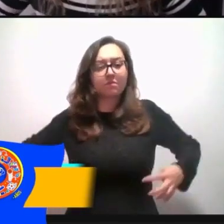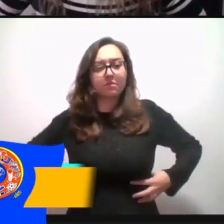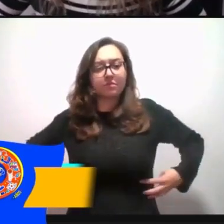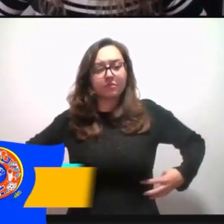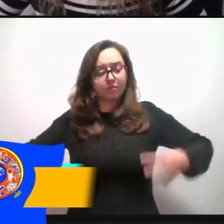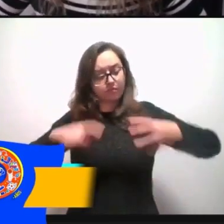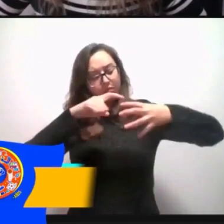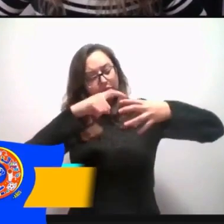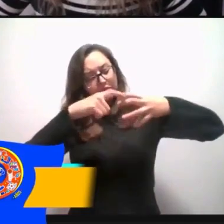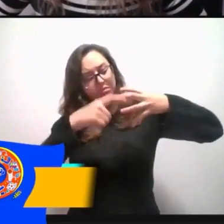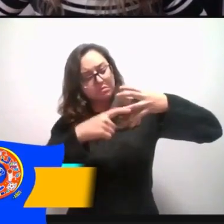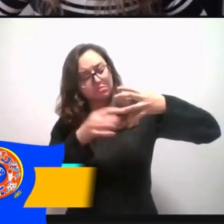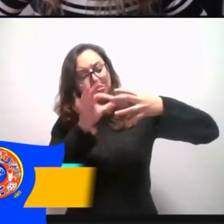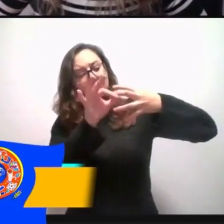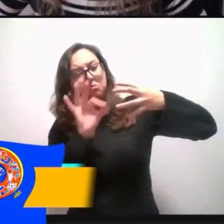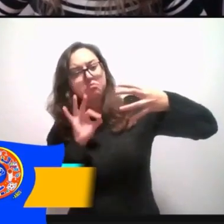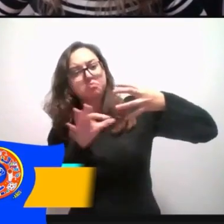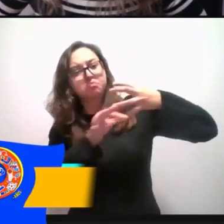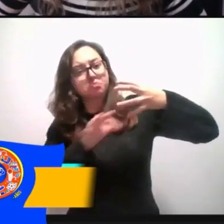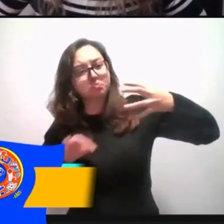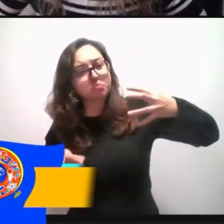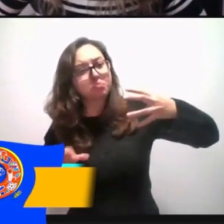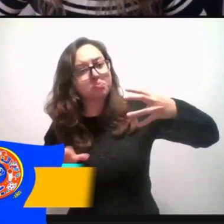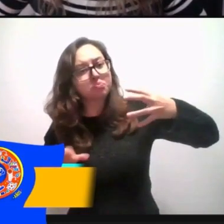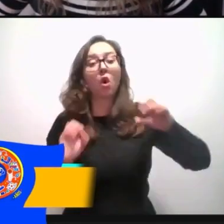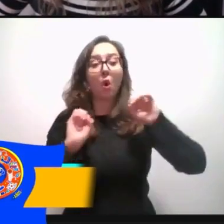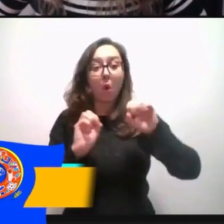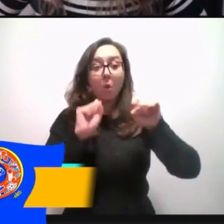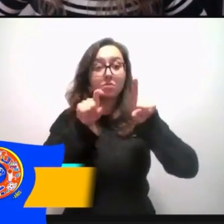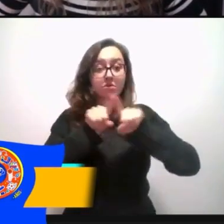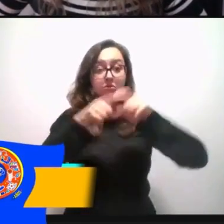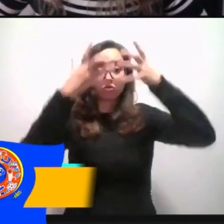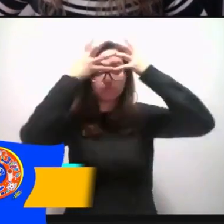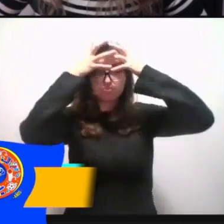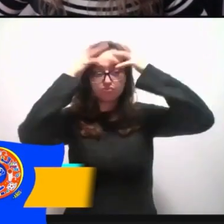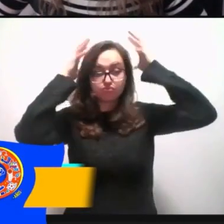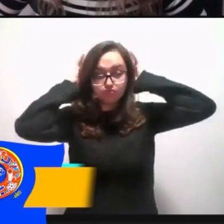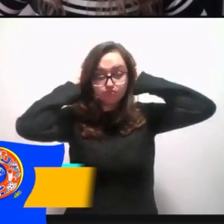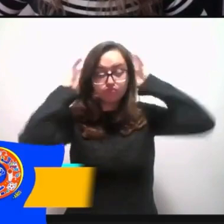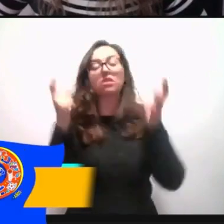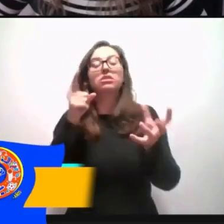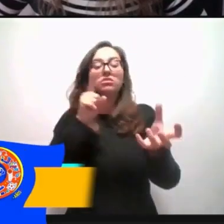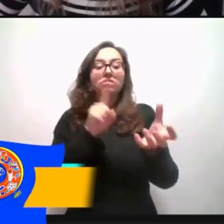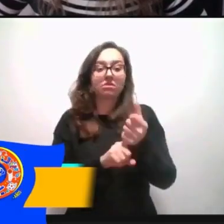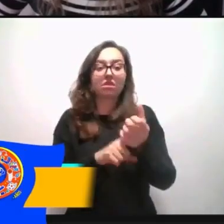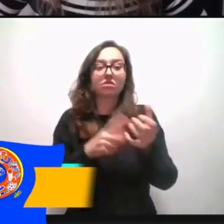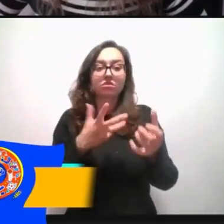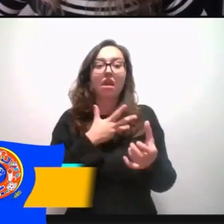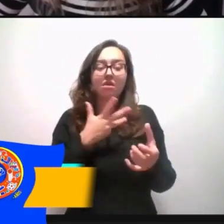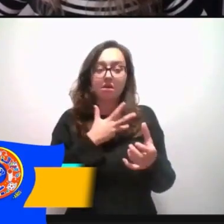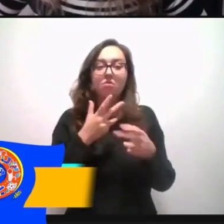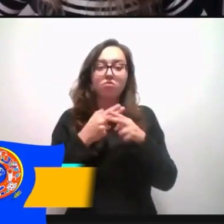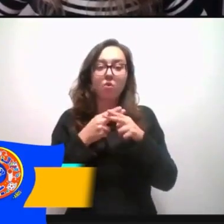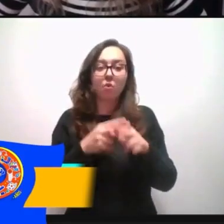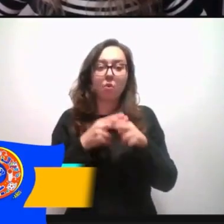respiración, o el cráneo mismo. El cráneo tiene un hueso esponjoso marginado por